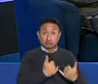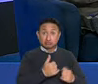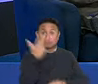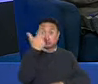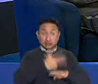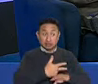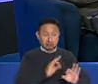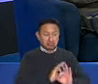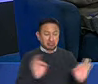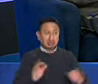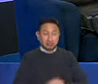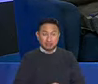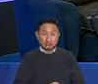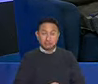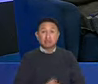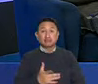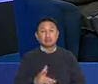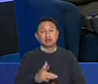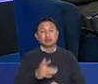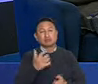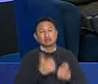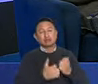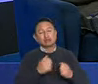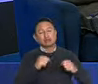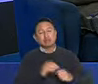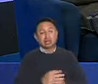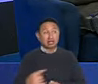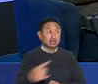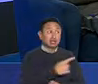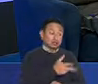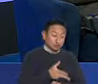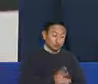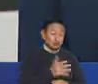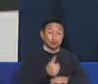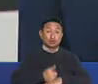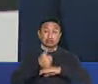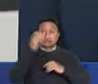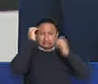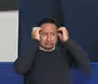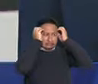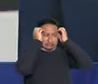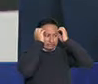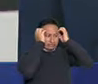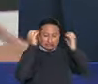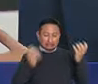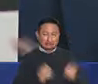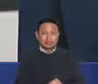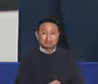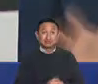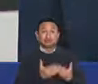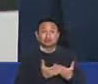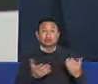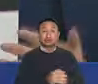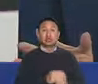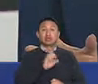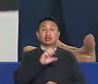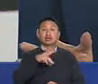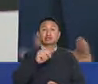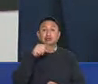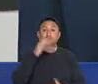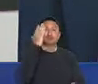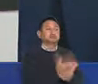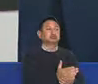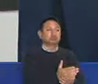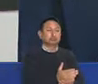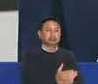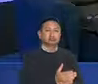días. Porque digo sufrimos, porque él sufre como usuario y yo sufro como autoridad. En plena obra, Lemaps nos paró y